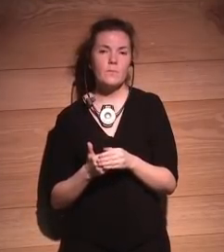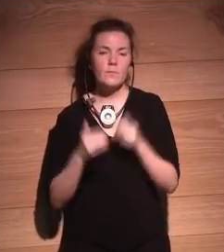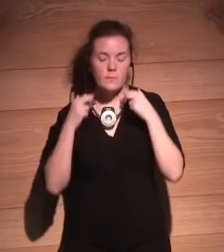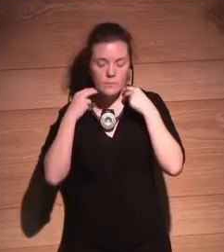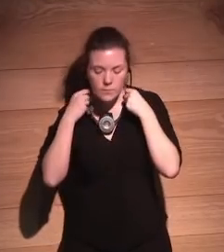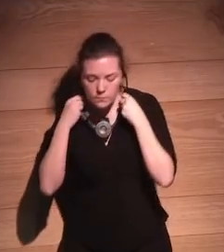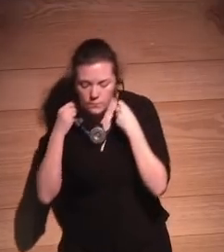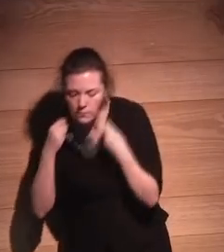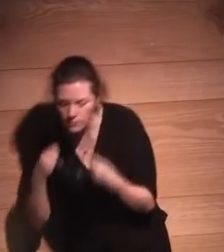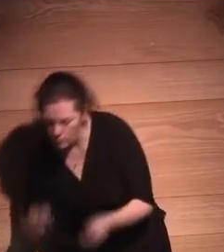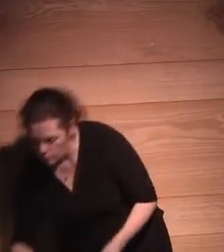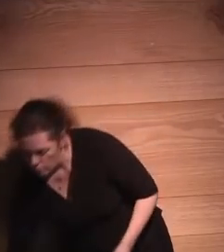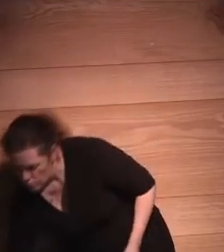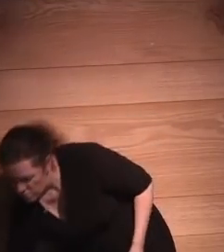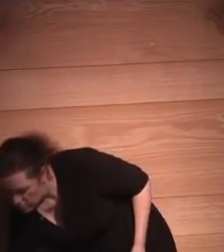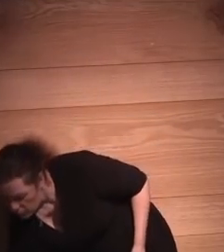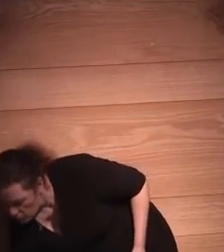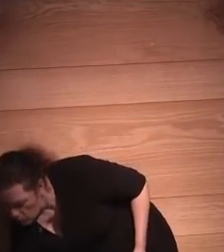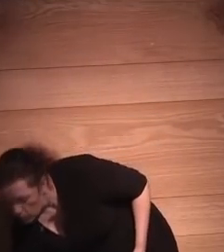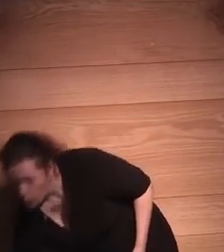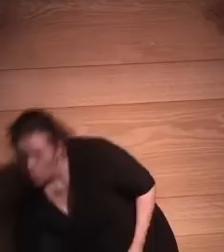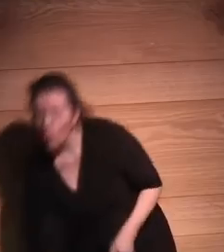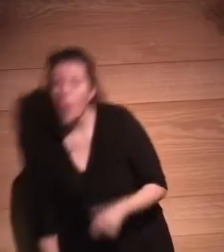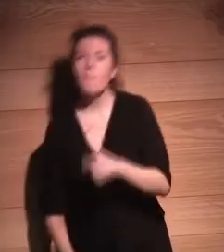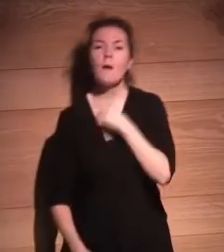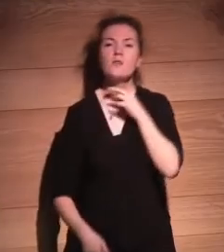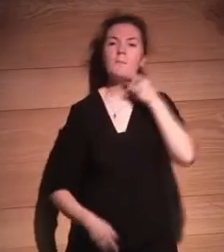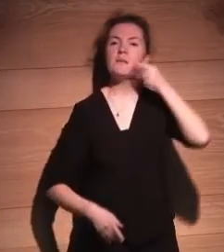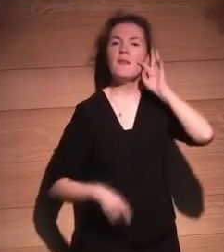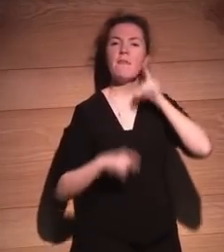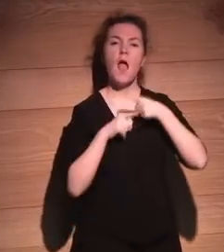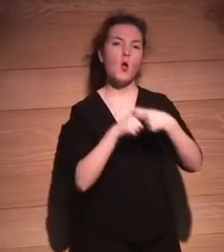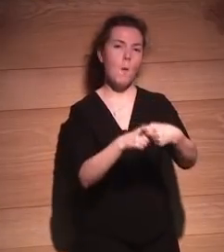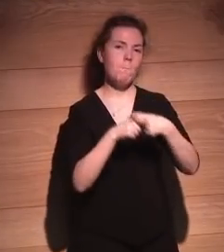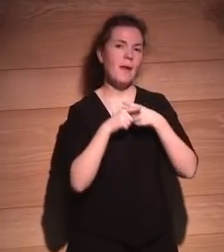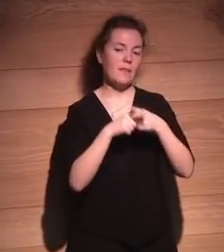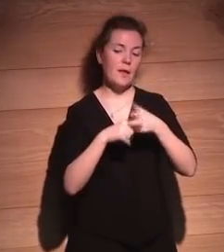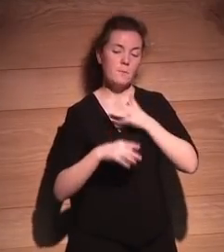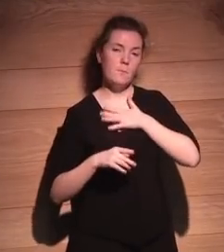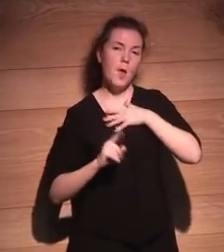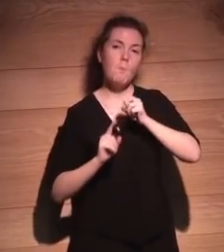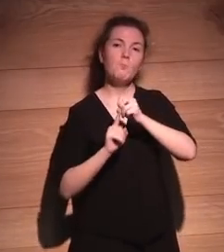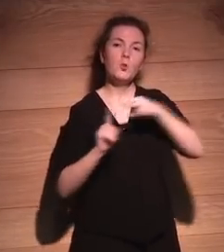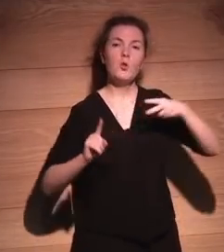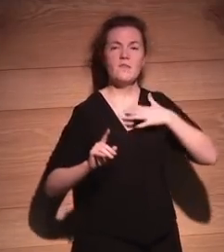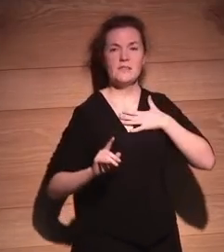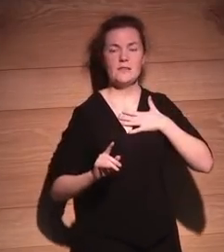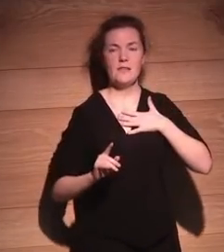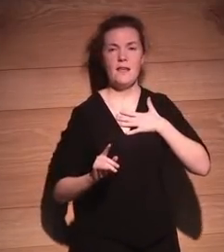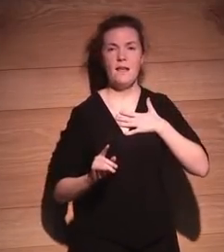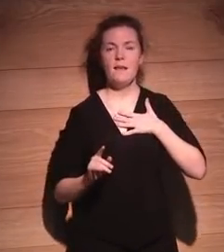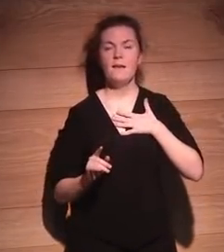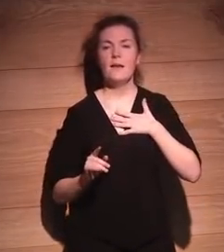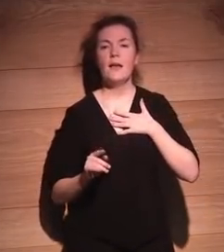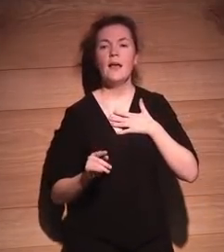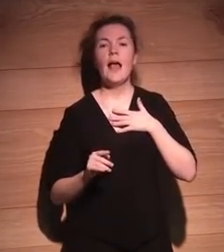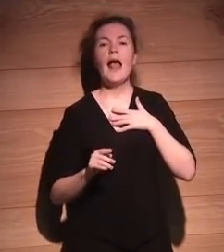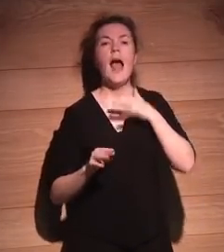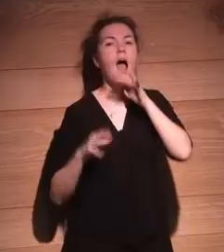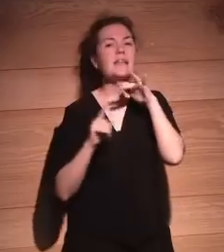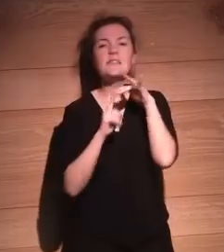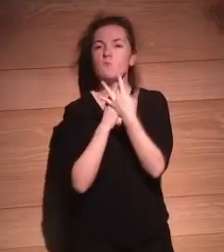Me gustaría compartir la experiencia de cómo vemos nosotros también el